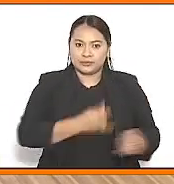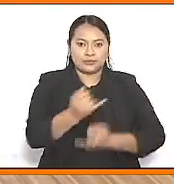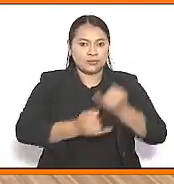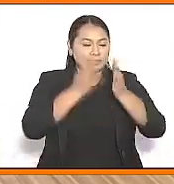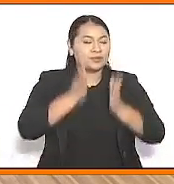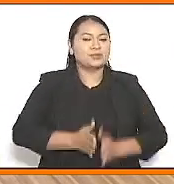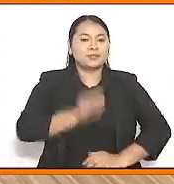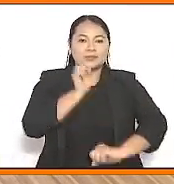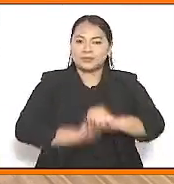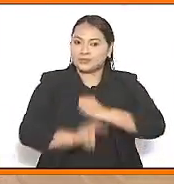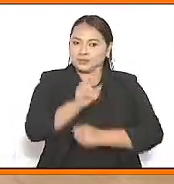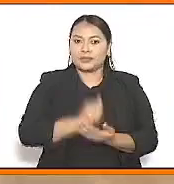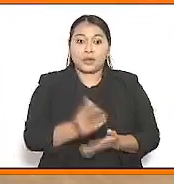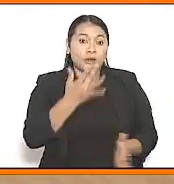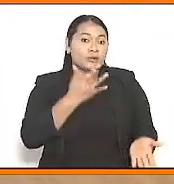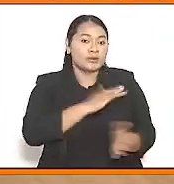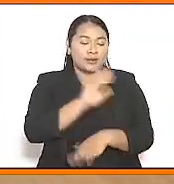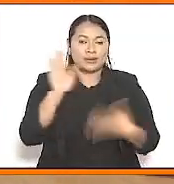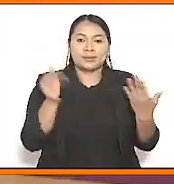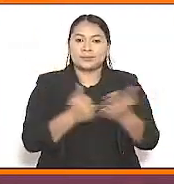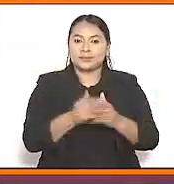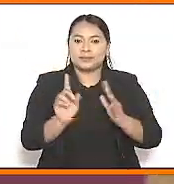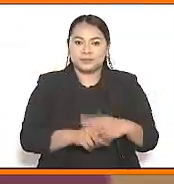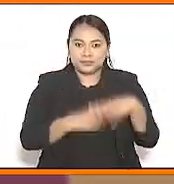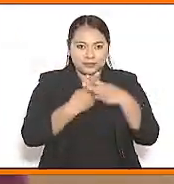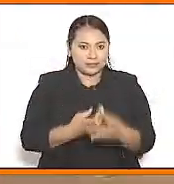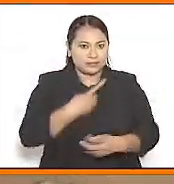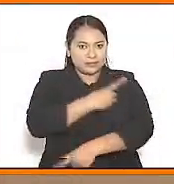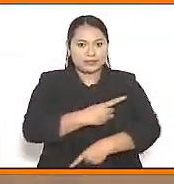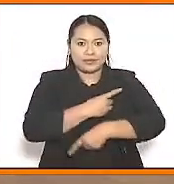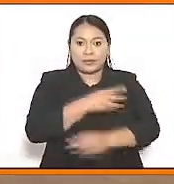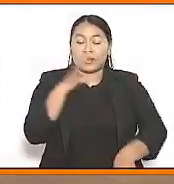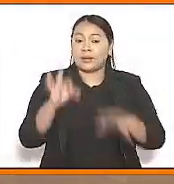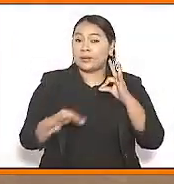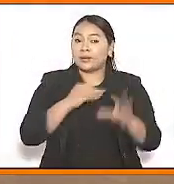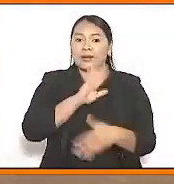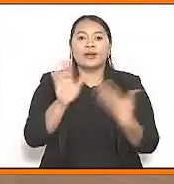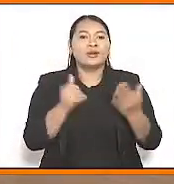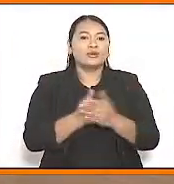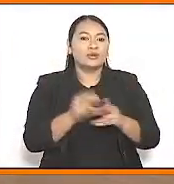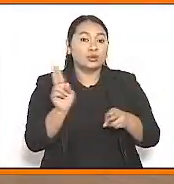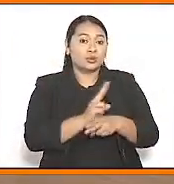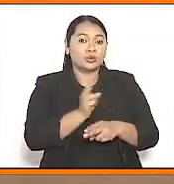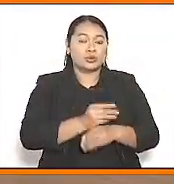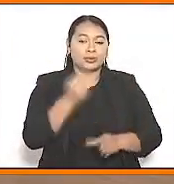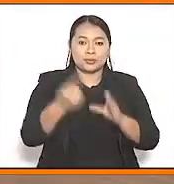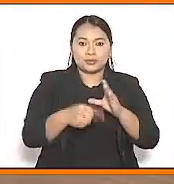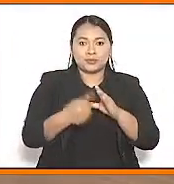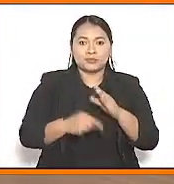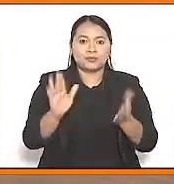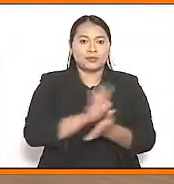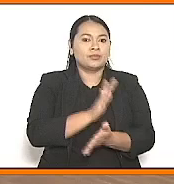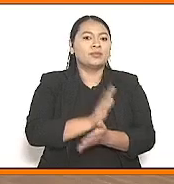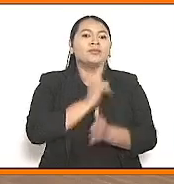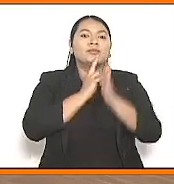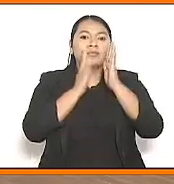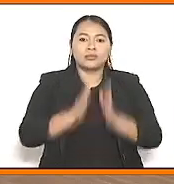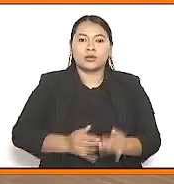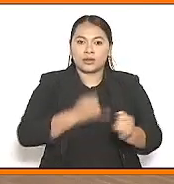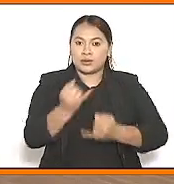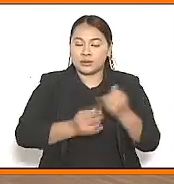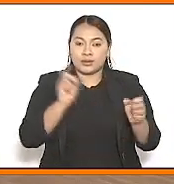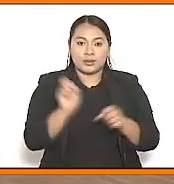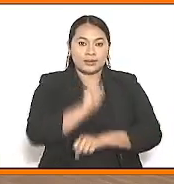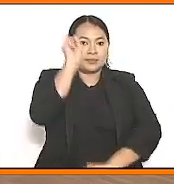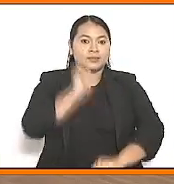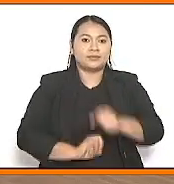te deseamos muchísima suerte porque es momento de iniciar con nuestra diversión. Te invitamos a utilizar la guía Catracha para que juegues y ganes a lo catracho. Y hablando de catrachos,